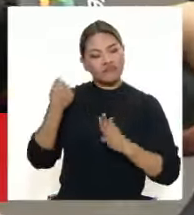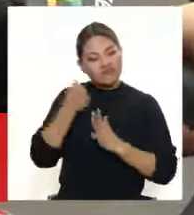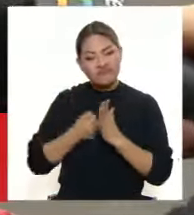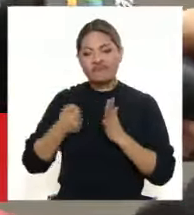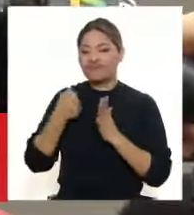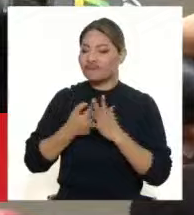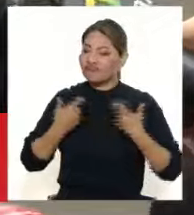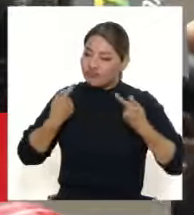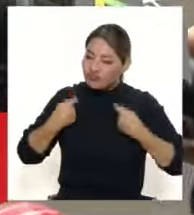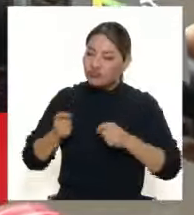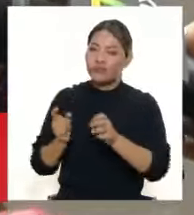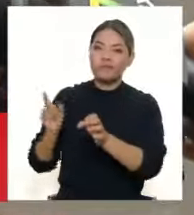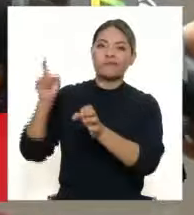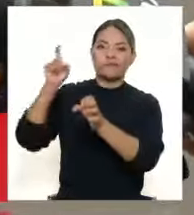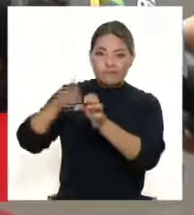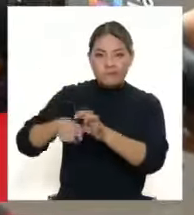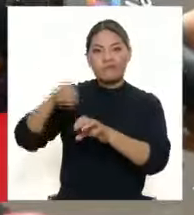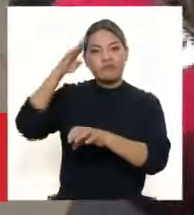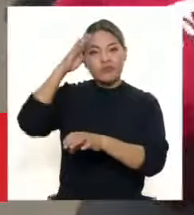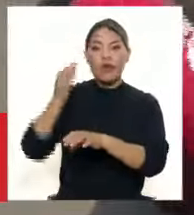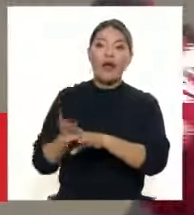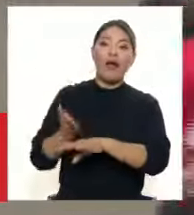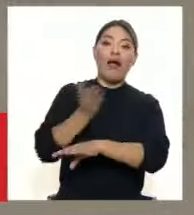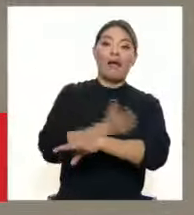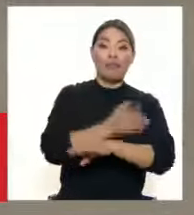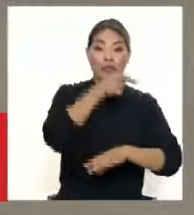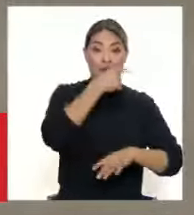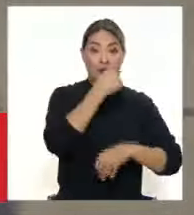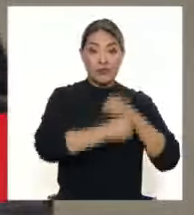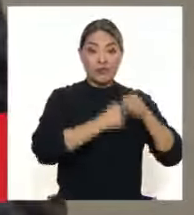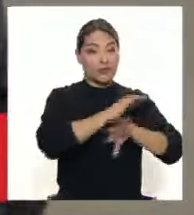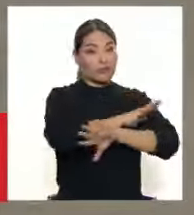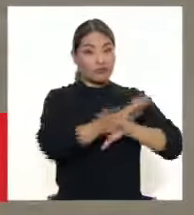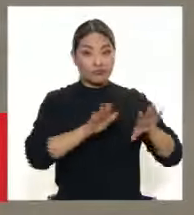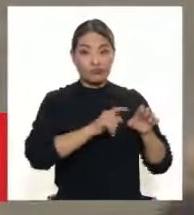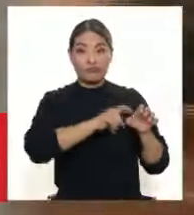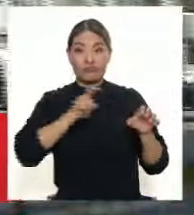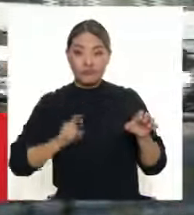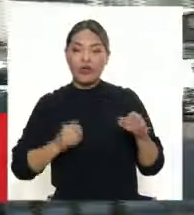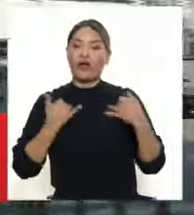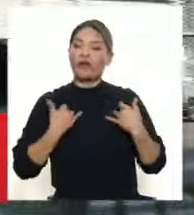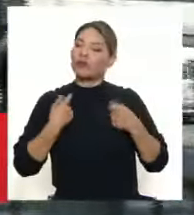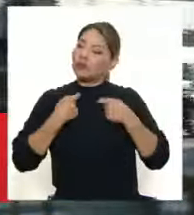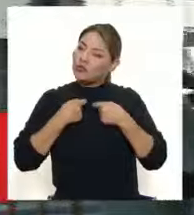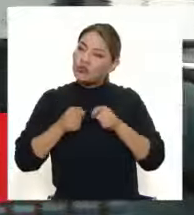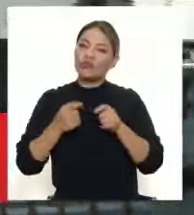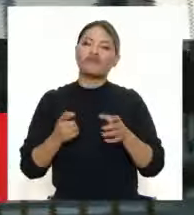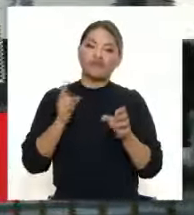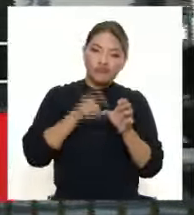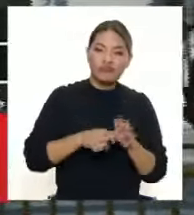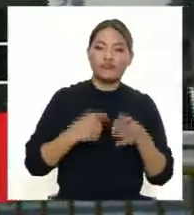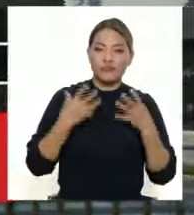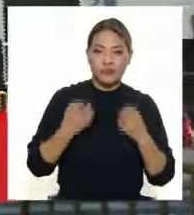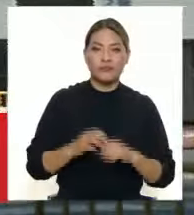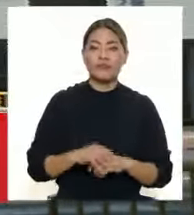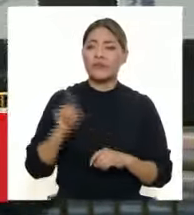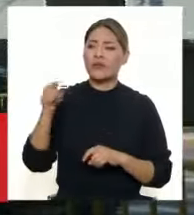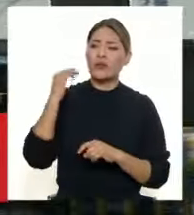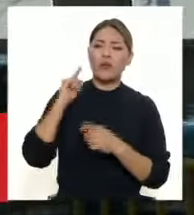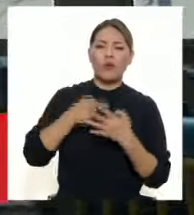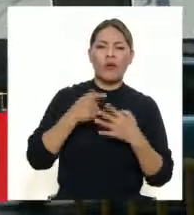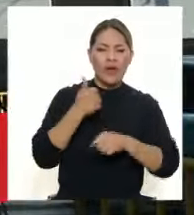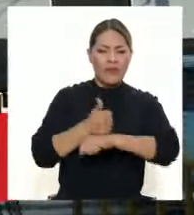a la institución luego de su salida este año. El Poder Judicial declaró fundado en parte su demanda, acreditando un mal